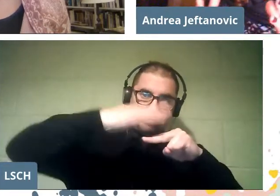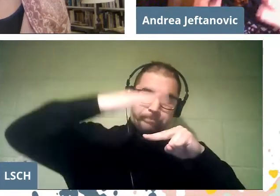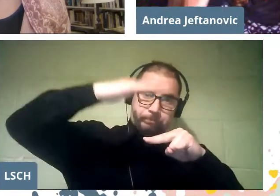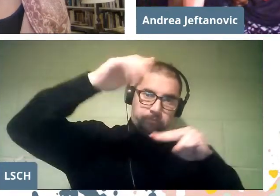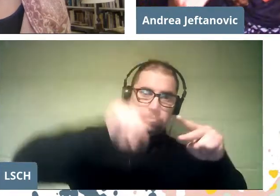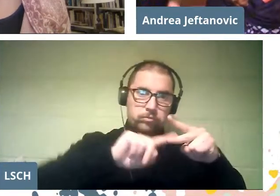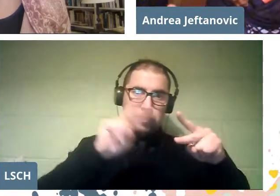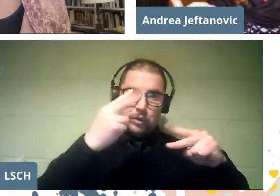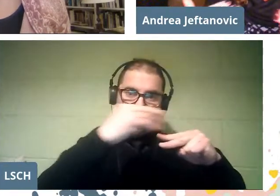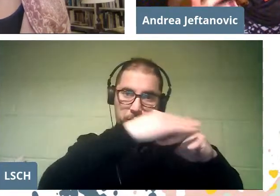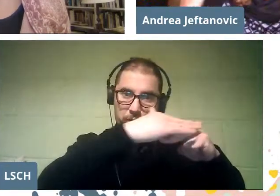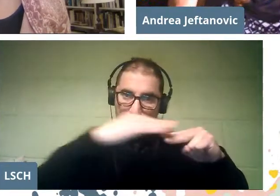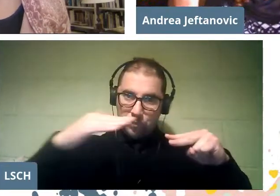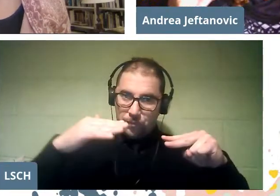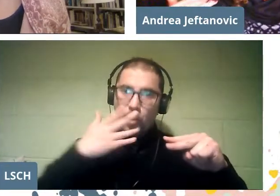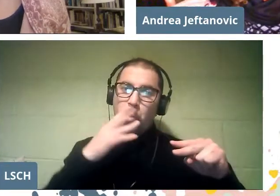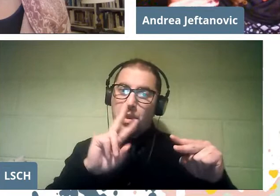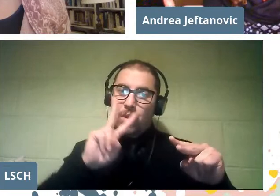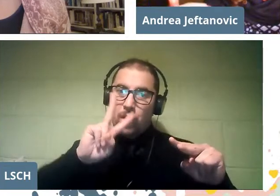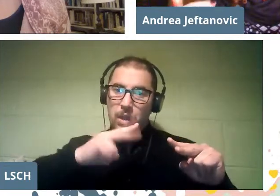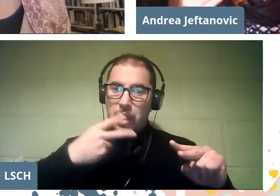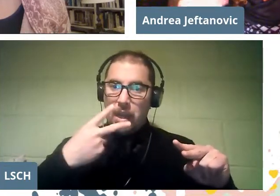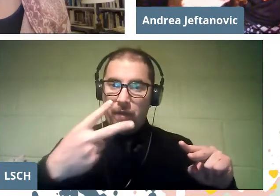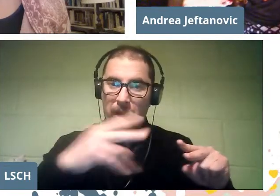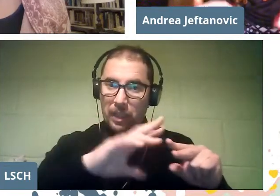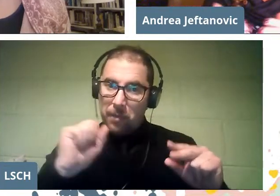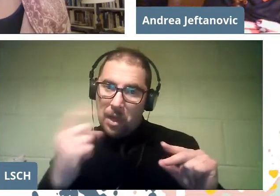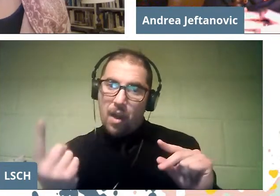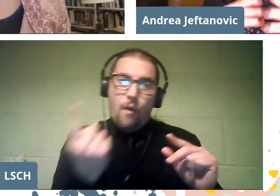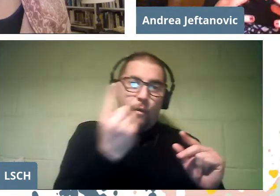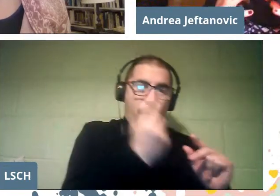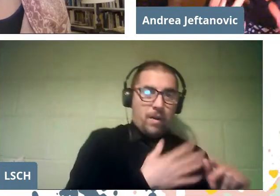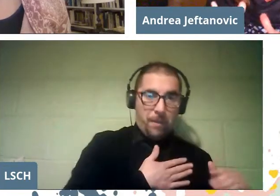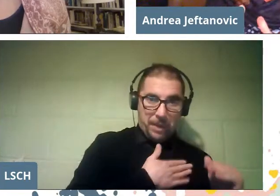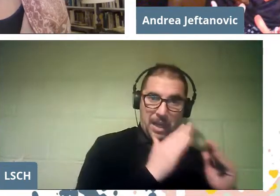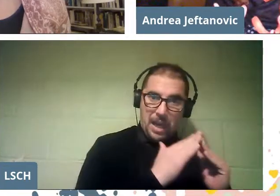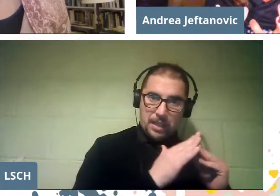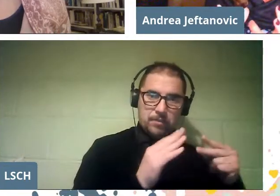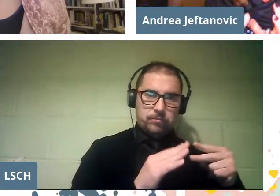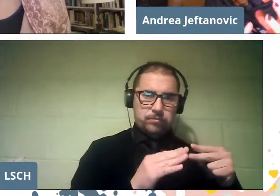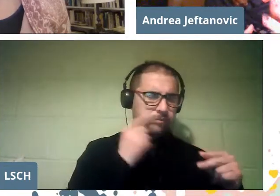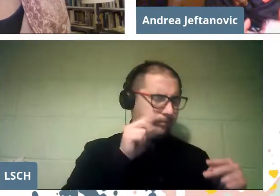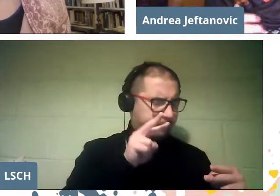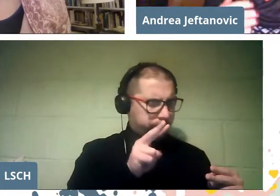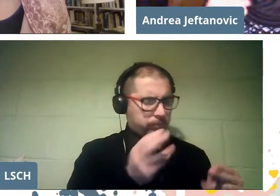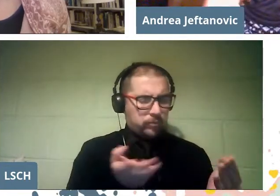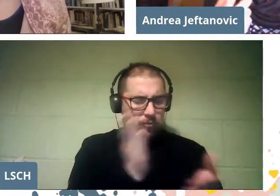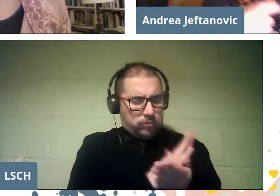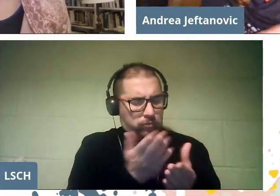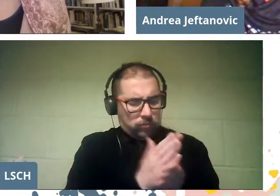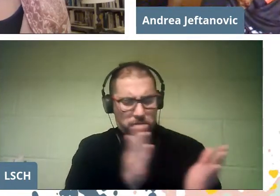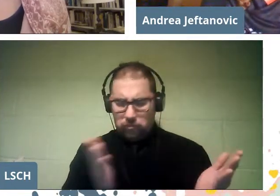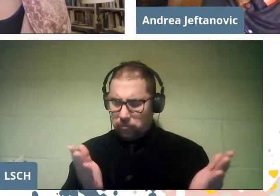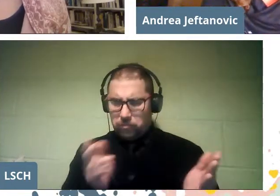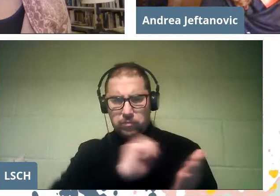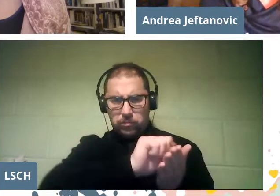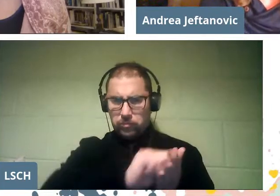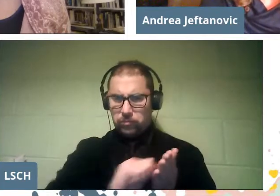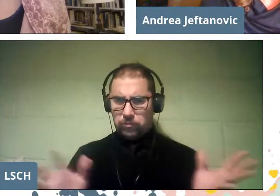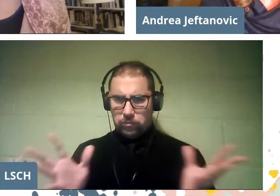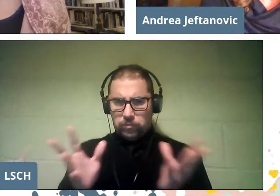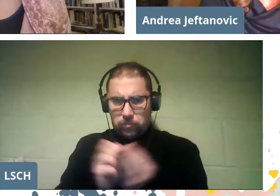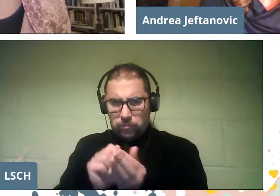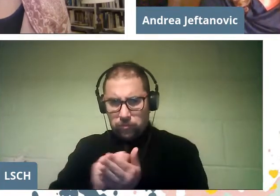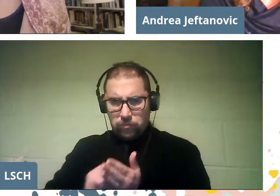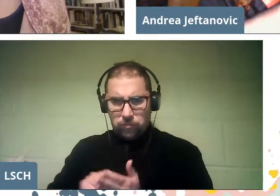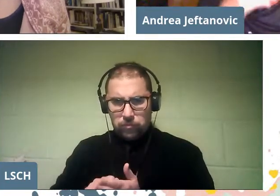llego de regreso a casa, a mi lugar, organizo esos apuntes, y yo no dejo de